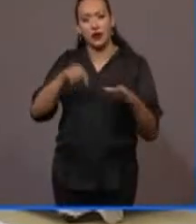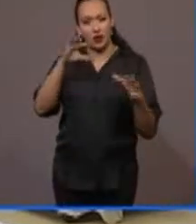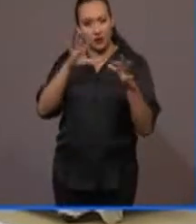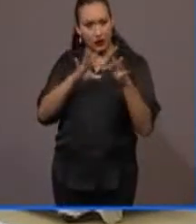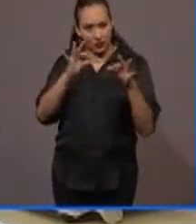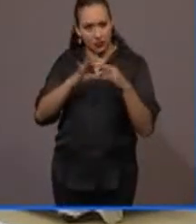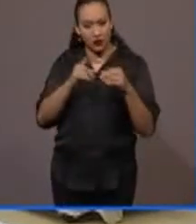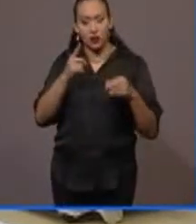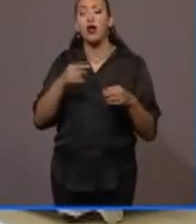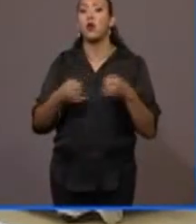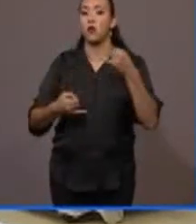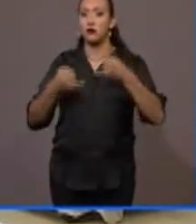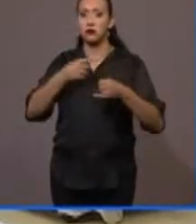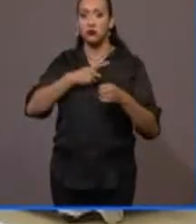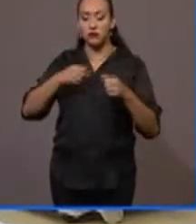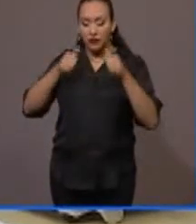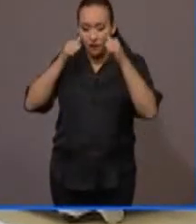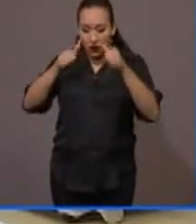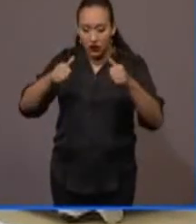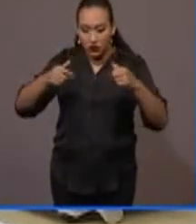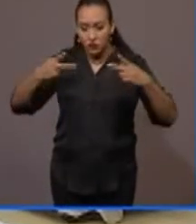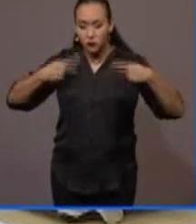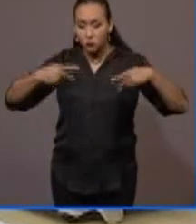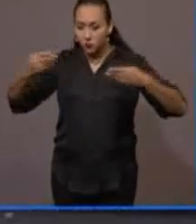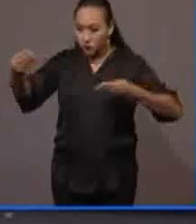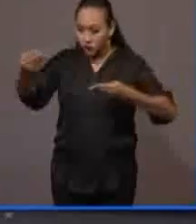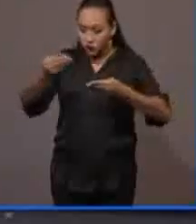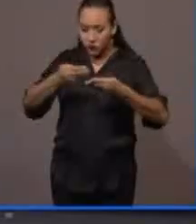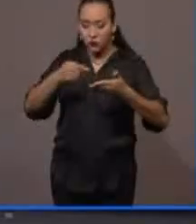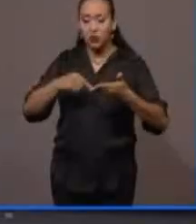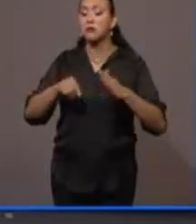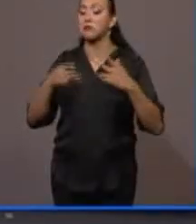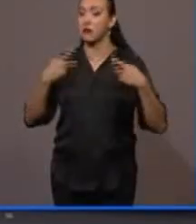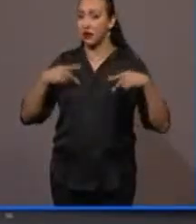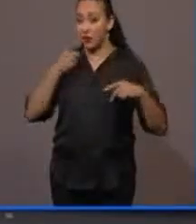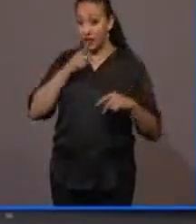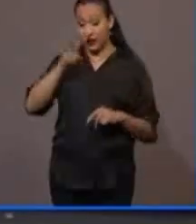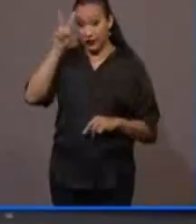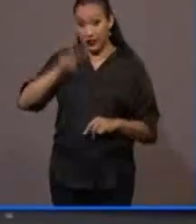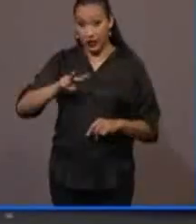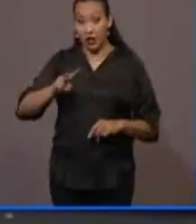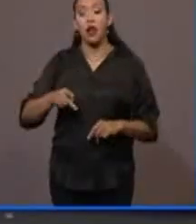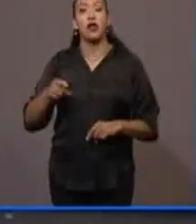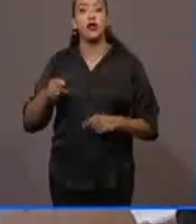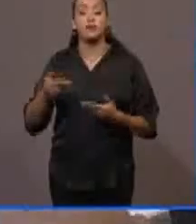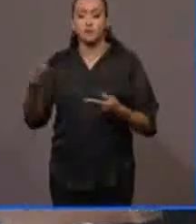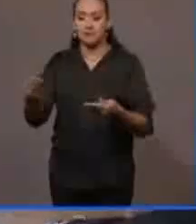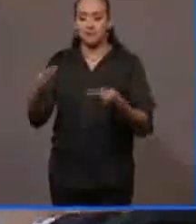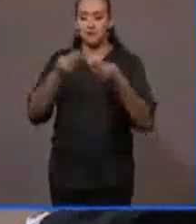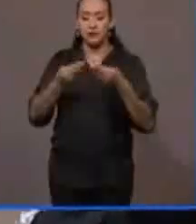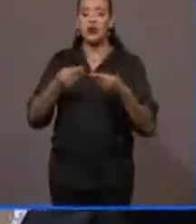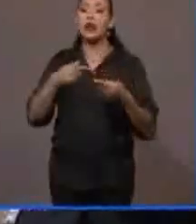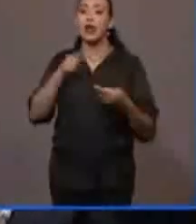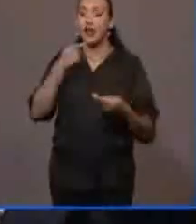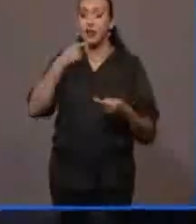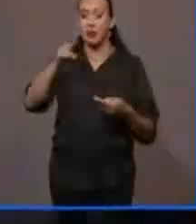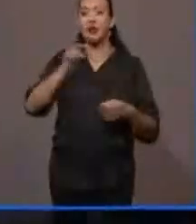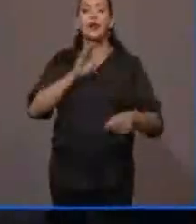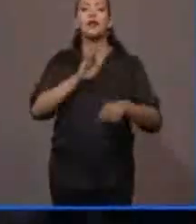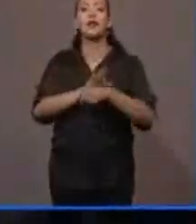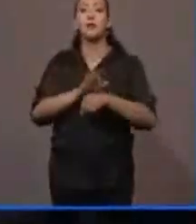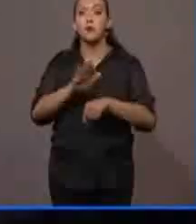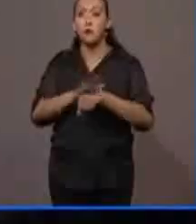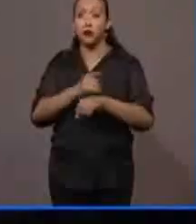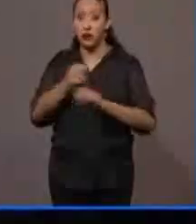explicó, el juzgador debe atender a las manifestaciones vertidas bajo protesta de decir verdad por el quejoso en la demanda de amparo,